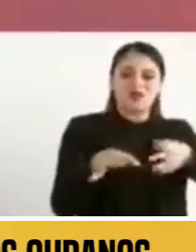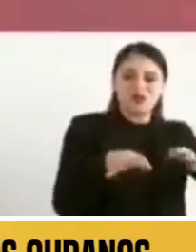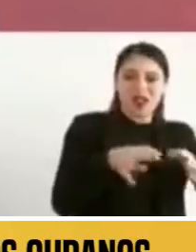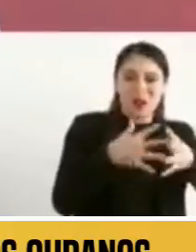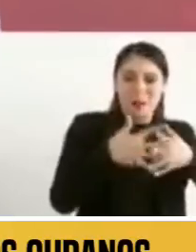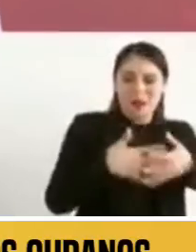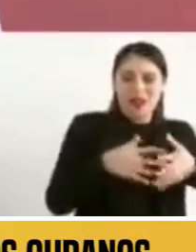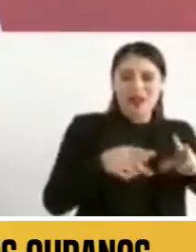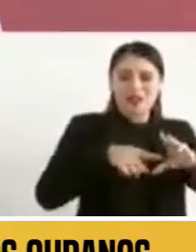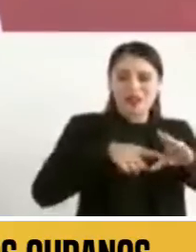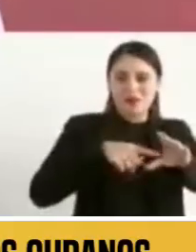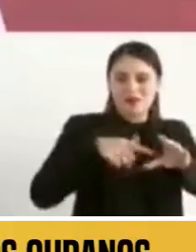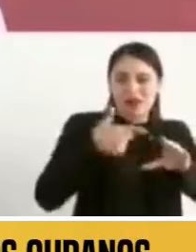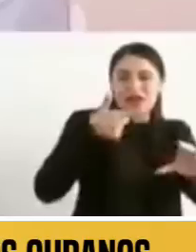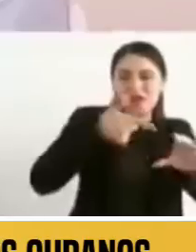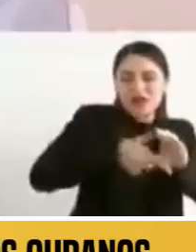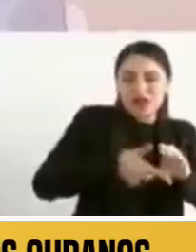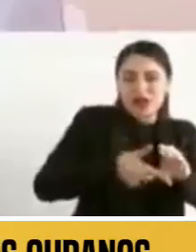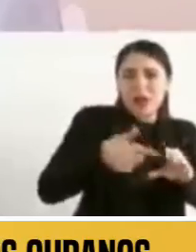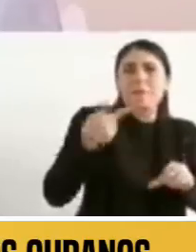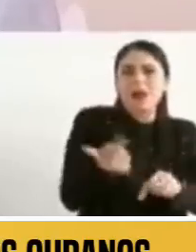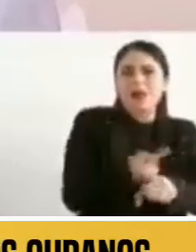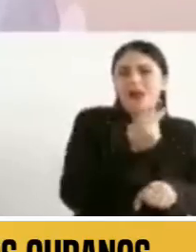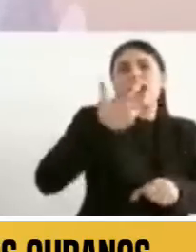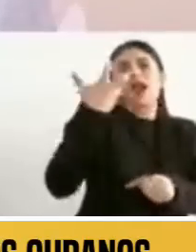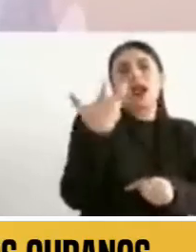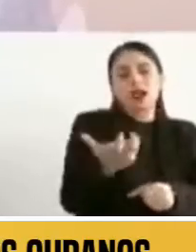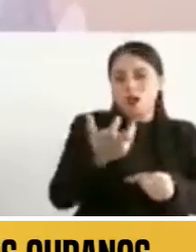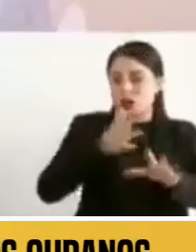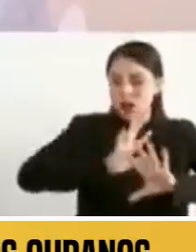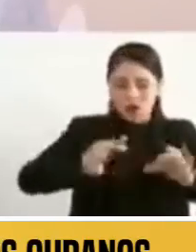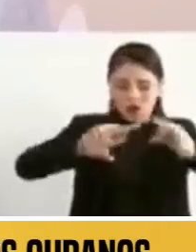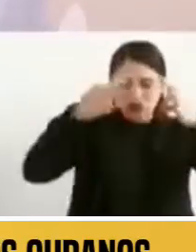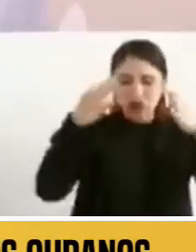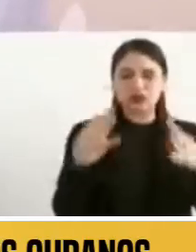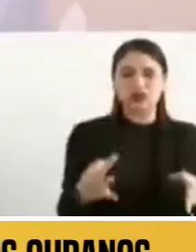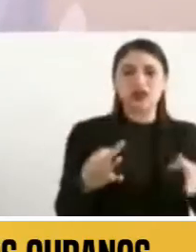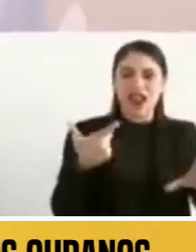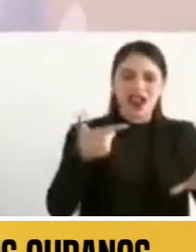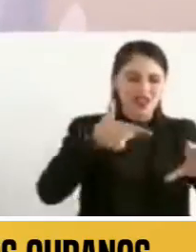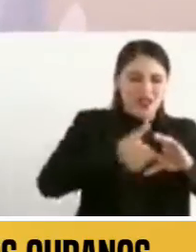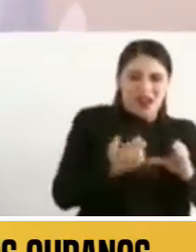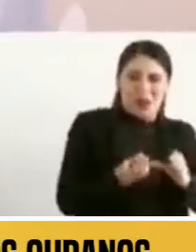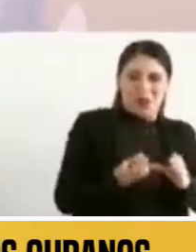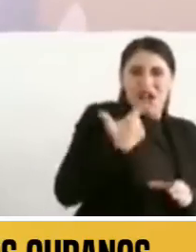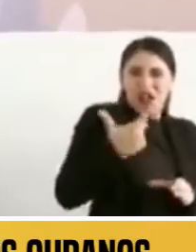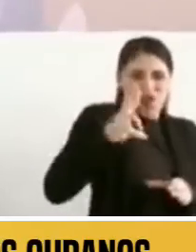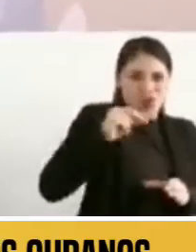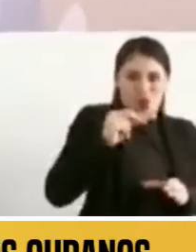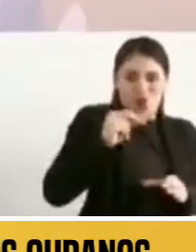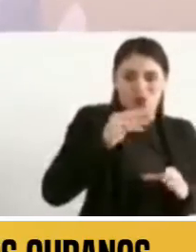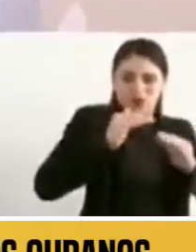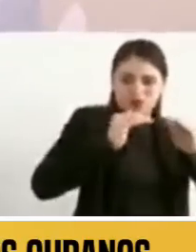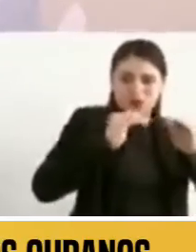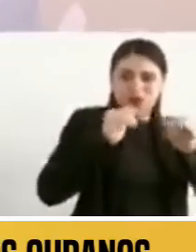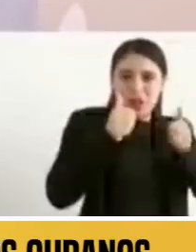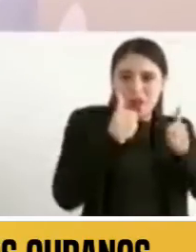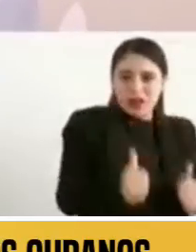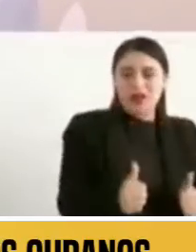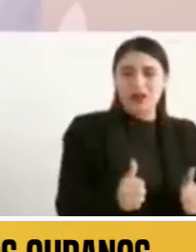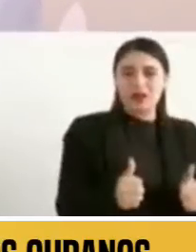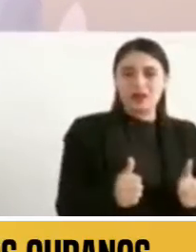Y esto garantiza que no aumente el precio de las gasolinas desde que